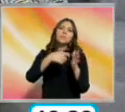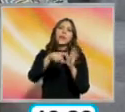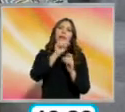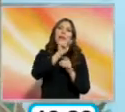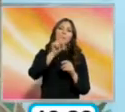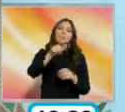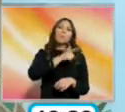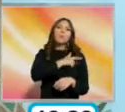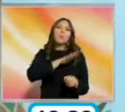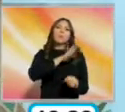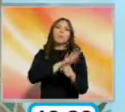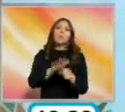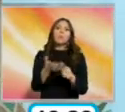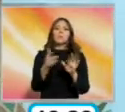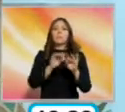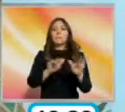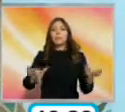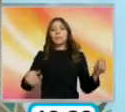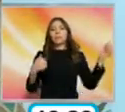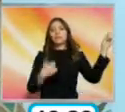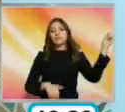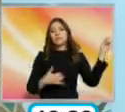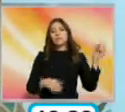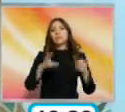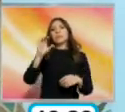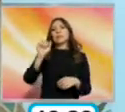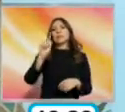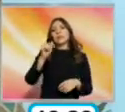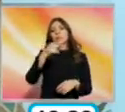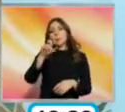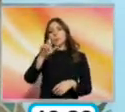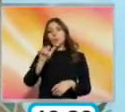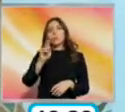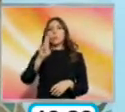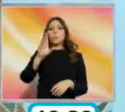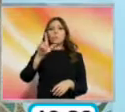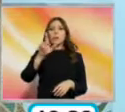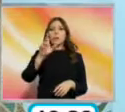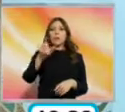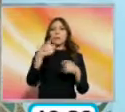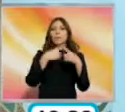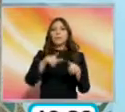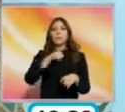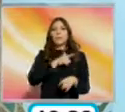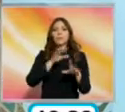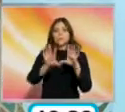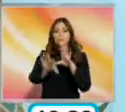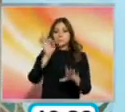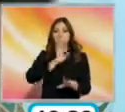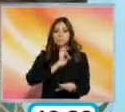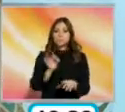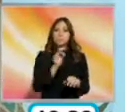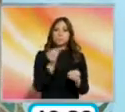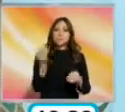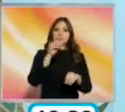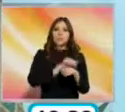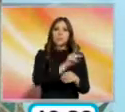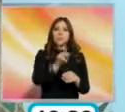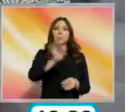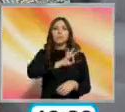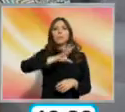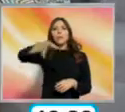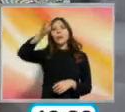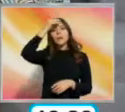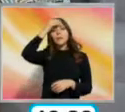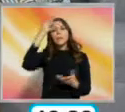el instrumento que les guste, piano, guitarra, ukulele, castañuelas, y es muy probable que se encuentren una aplicación similar a estas y puedan aprender